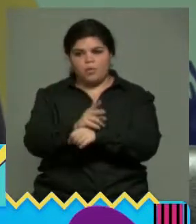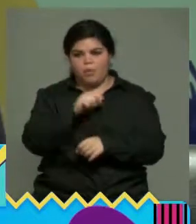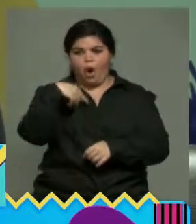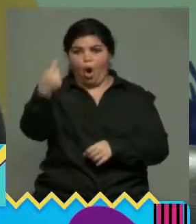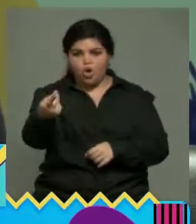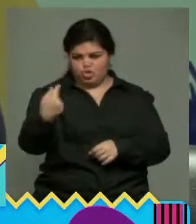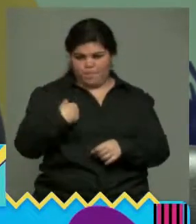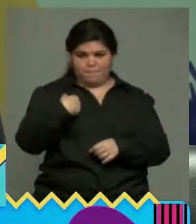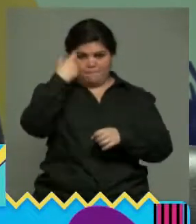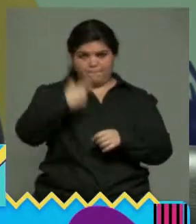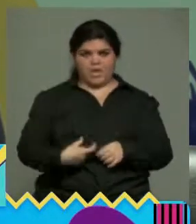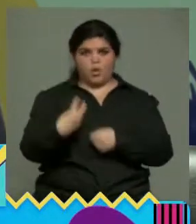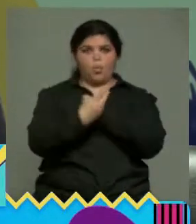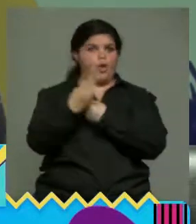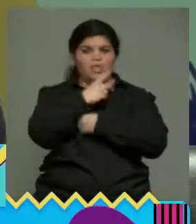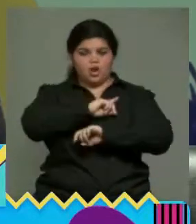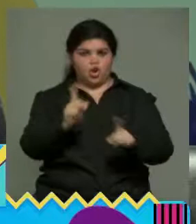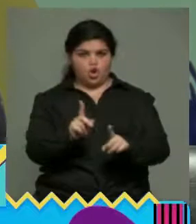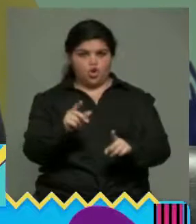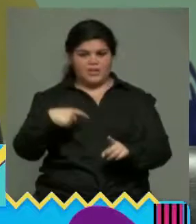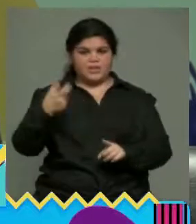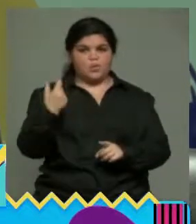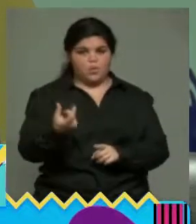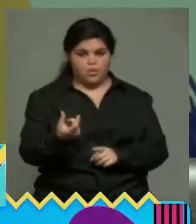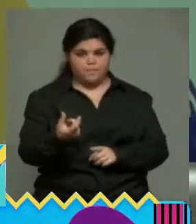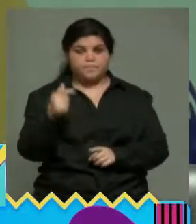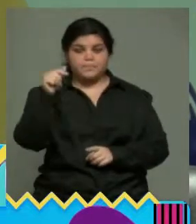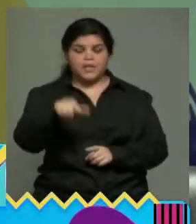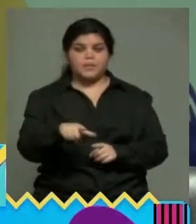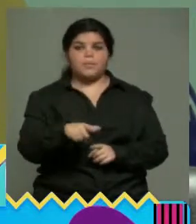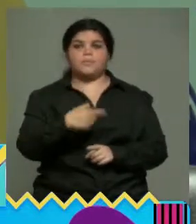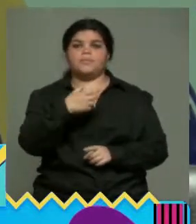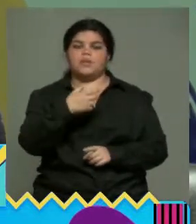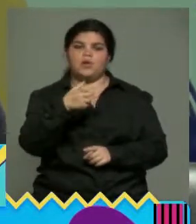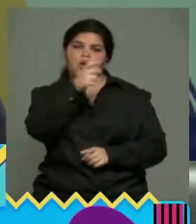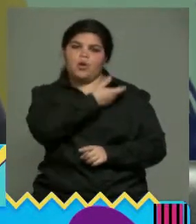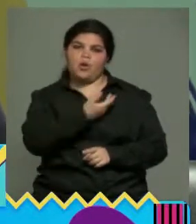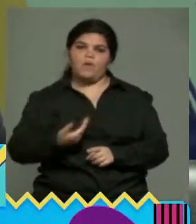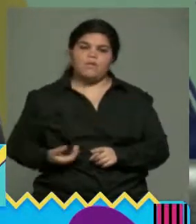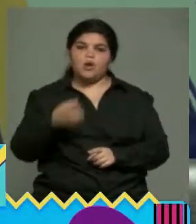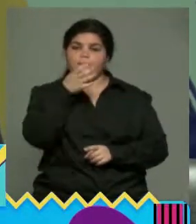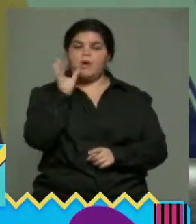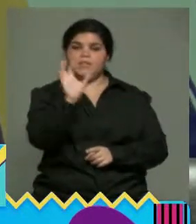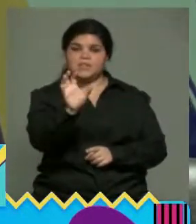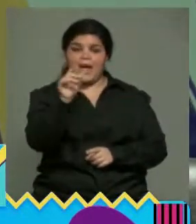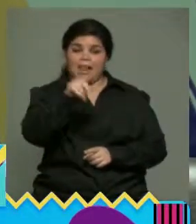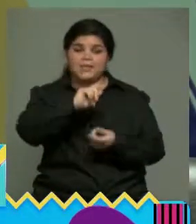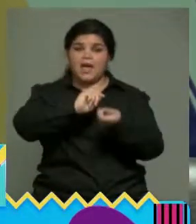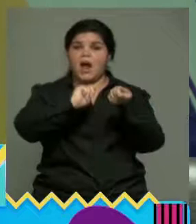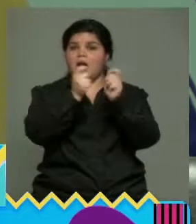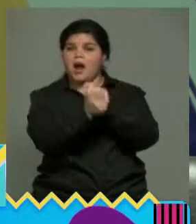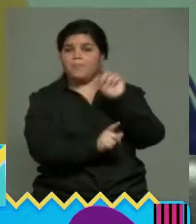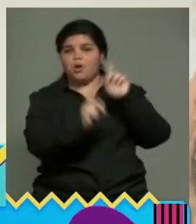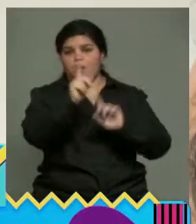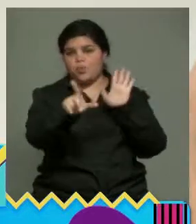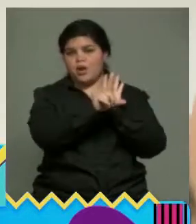esto llevó a un debate y el gobierno provincial ha mandado esta modificación de este proyecto en los que, entre otras